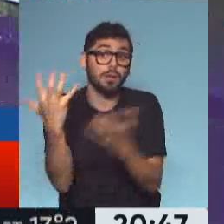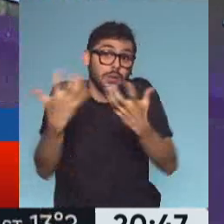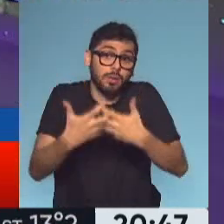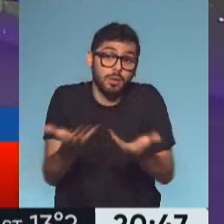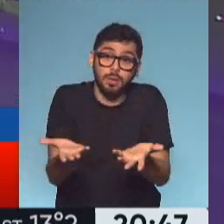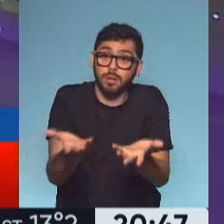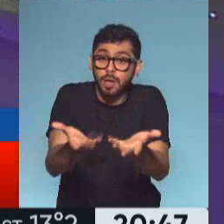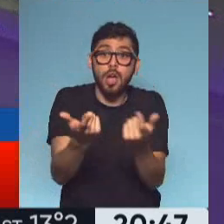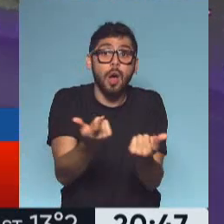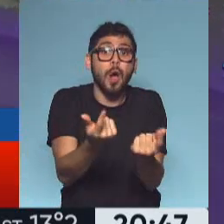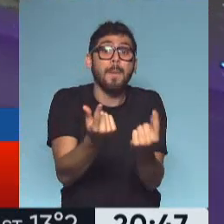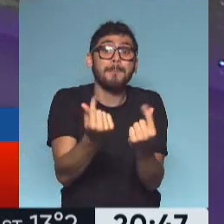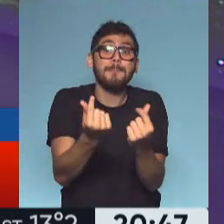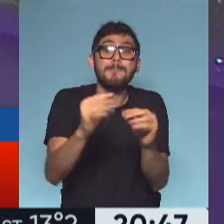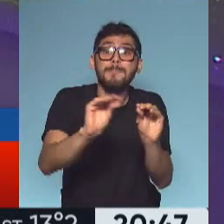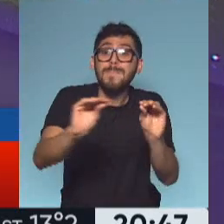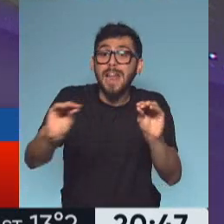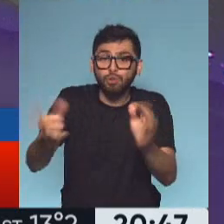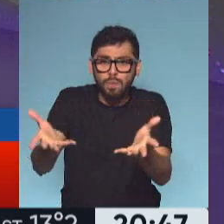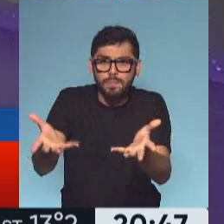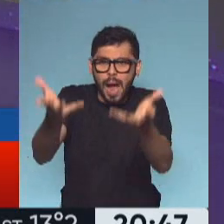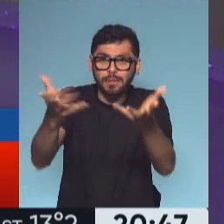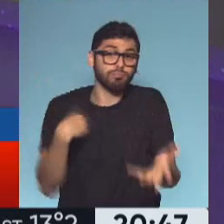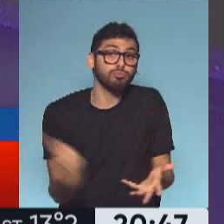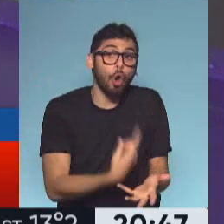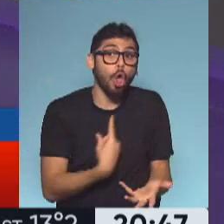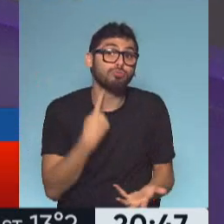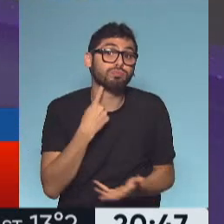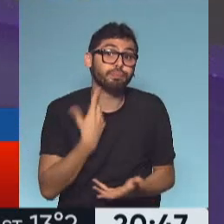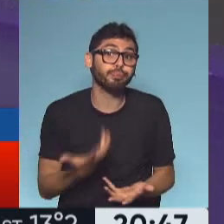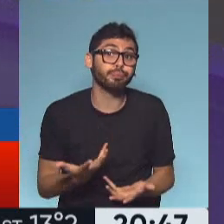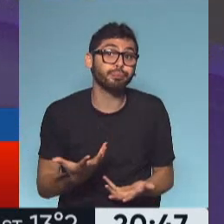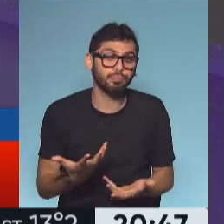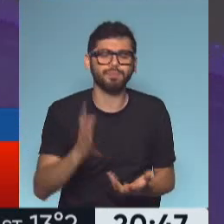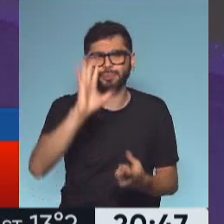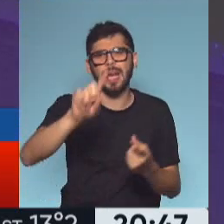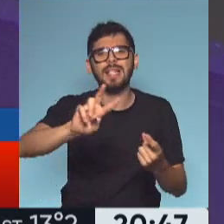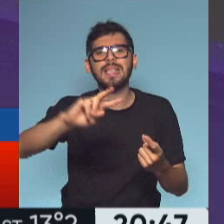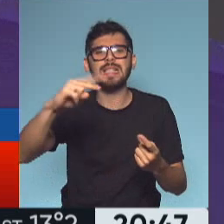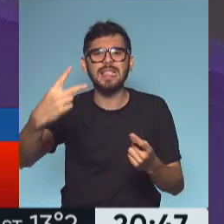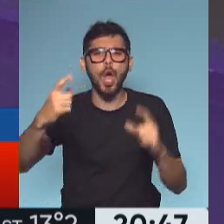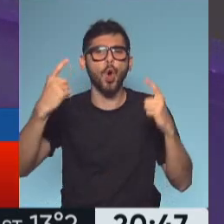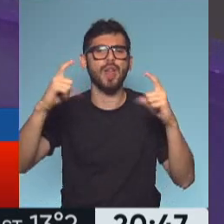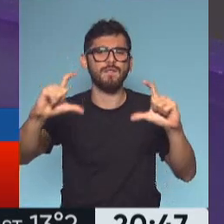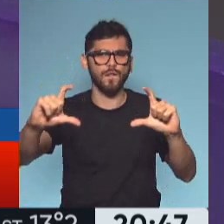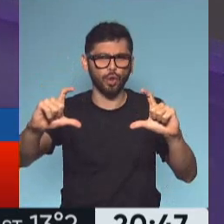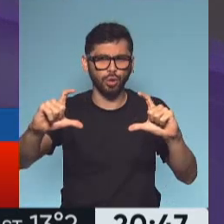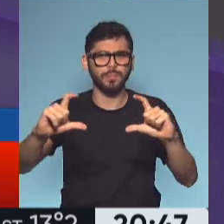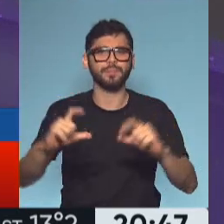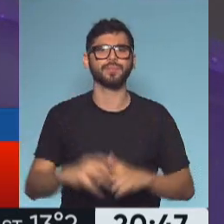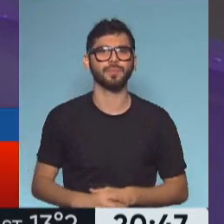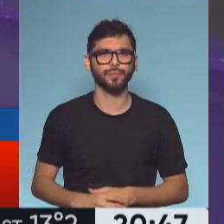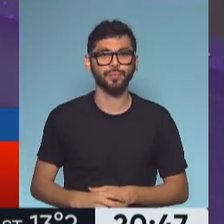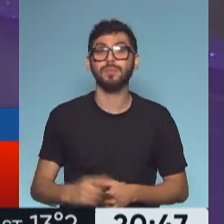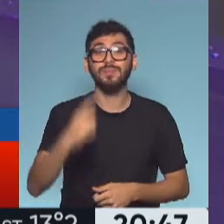a subir los precios y nos va a afectar a todos. Bueno, vamos a la siguiente imagen. ¿Por qué?